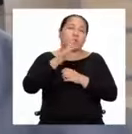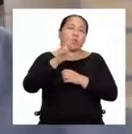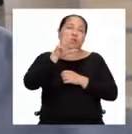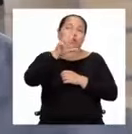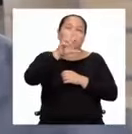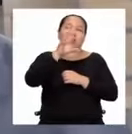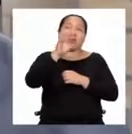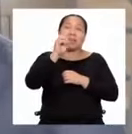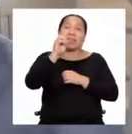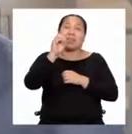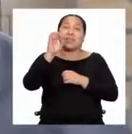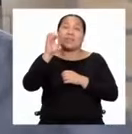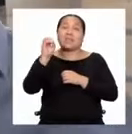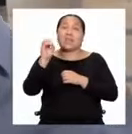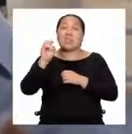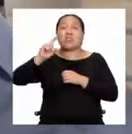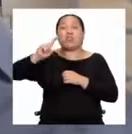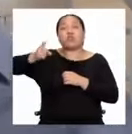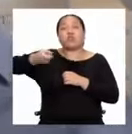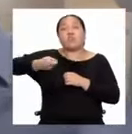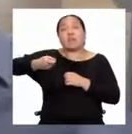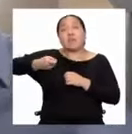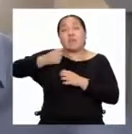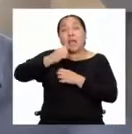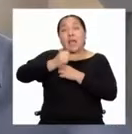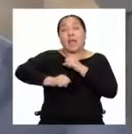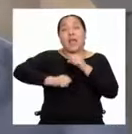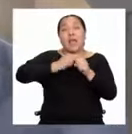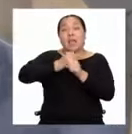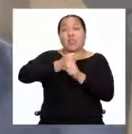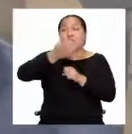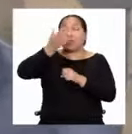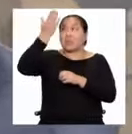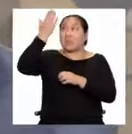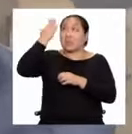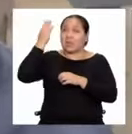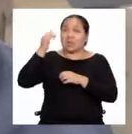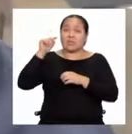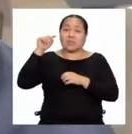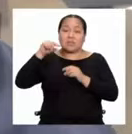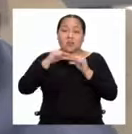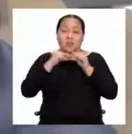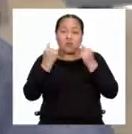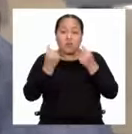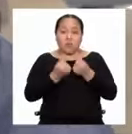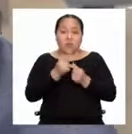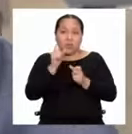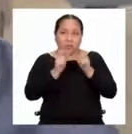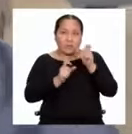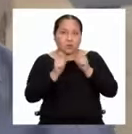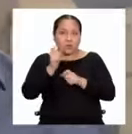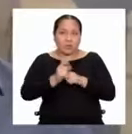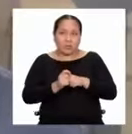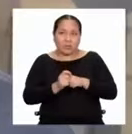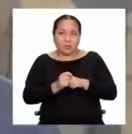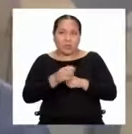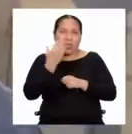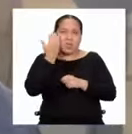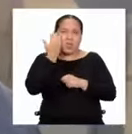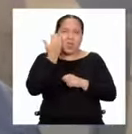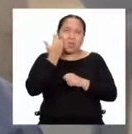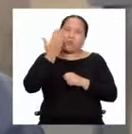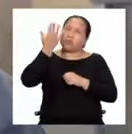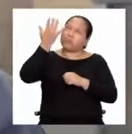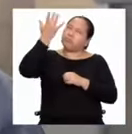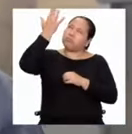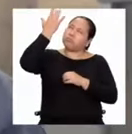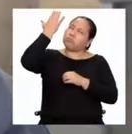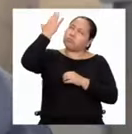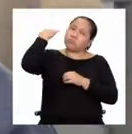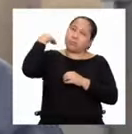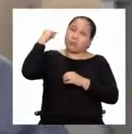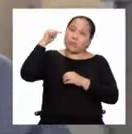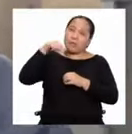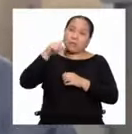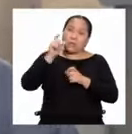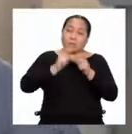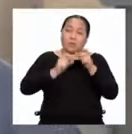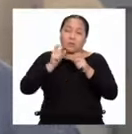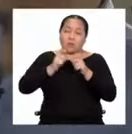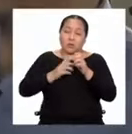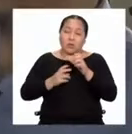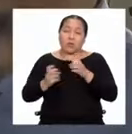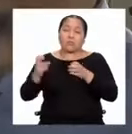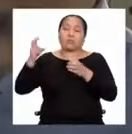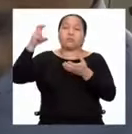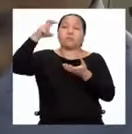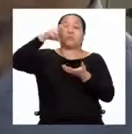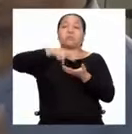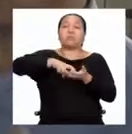años atrás. ¿Y dónde estaba ese grupo de personas? Ese grupo de personas, es decir, de nuestros antepasados más remotos, ha poblado el norte de